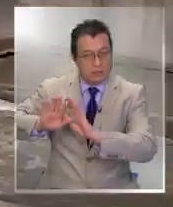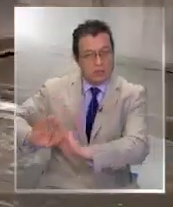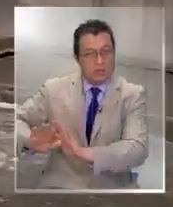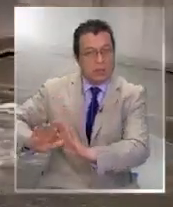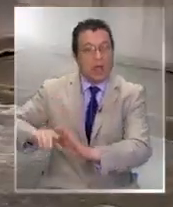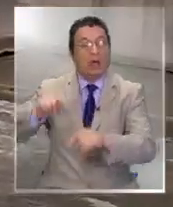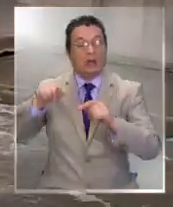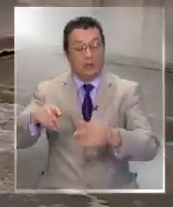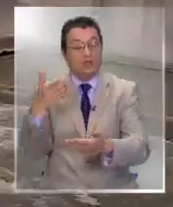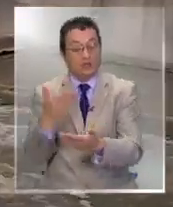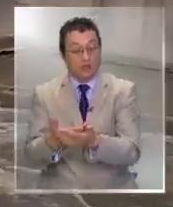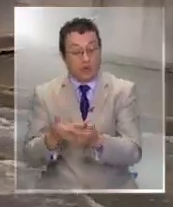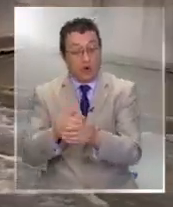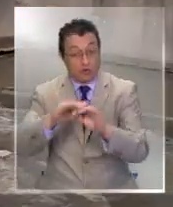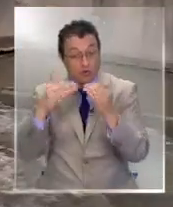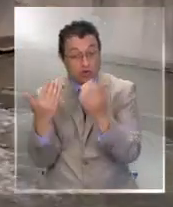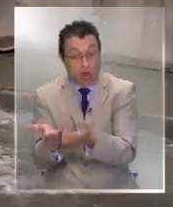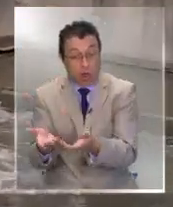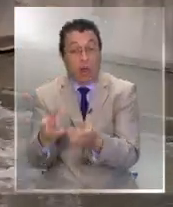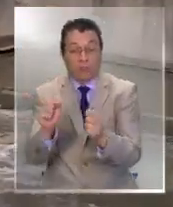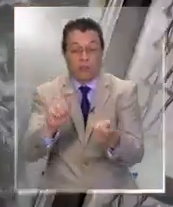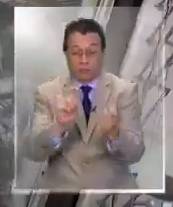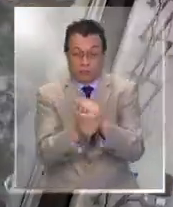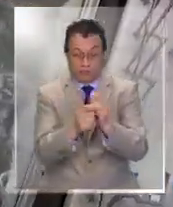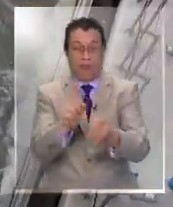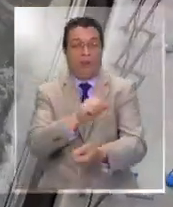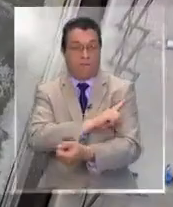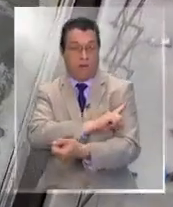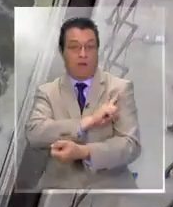uno de los desechos para convertirlos en energía.